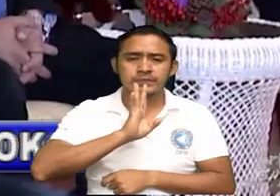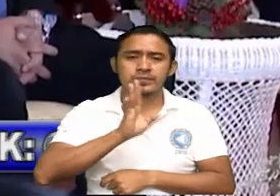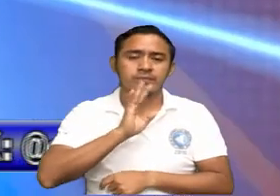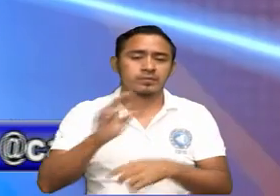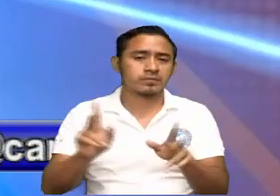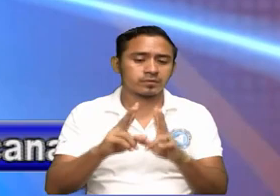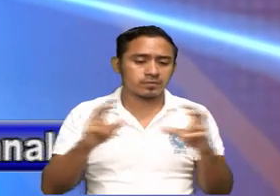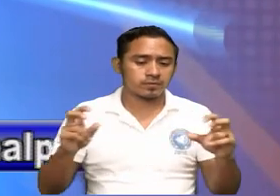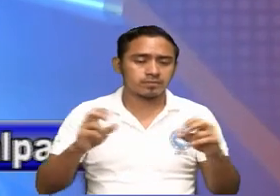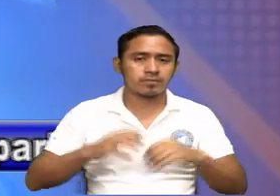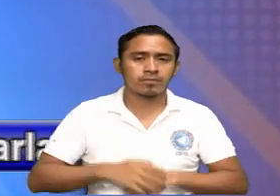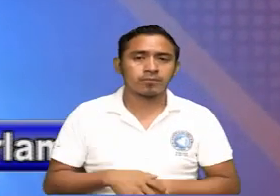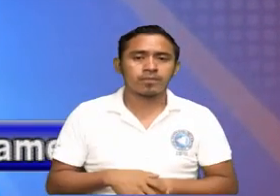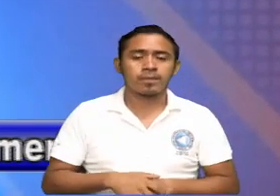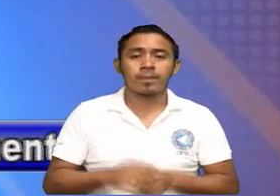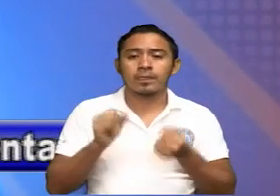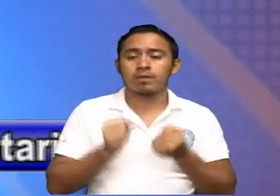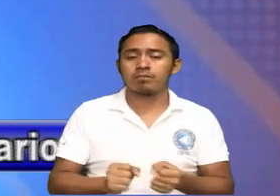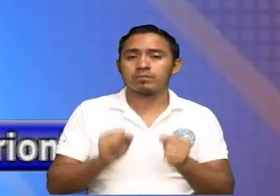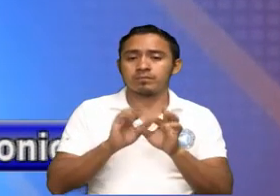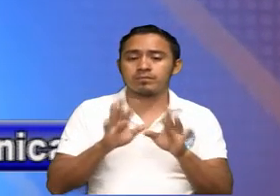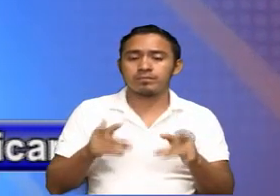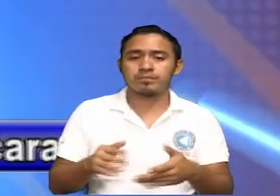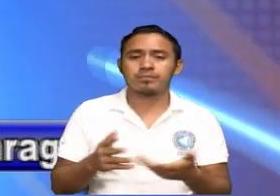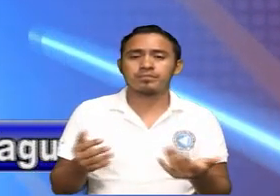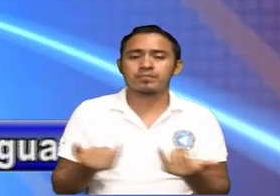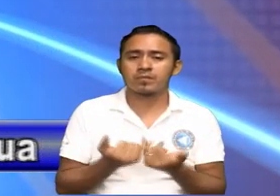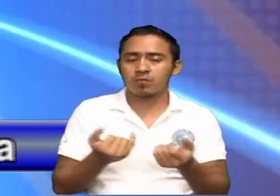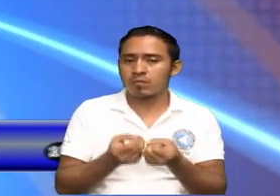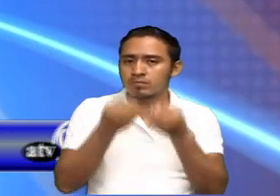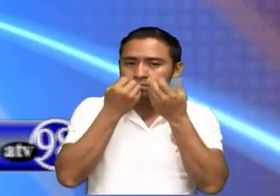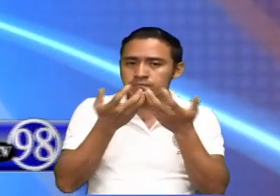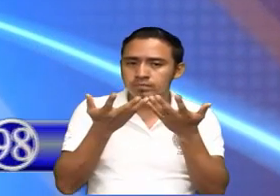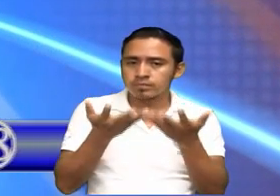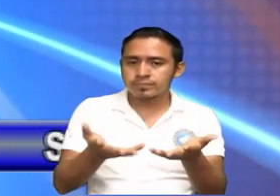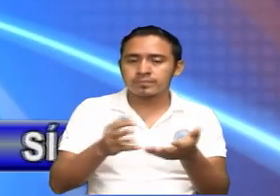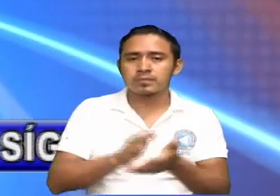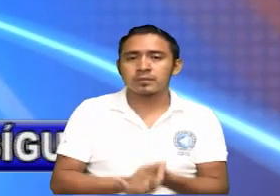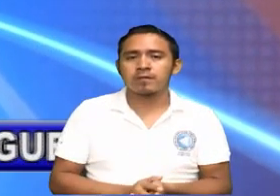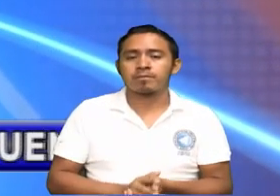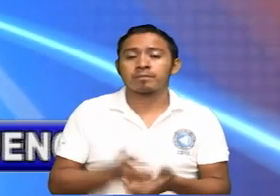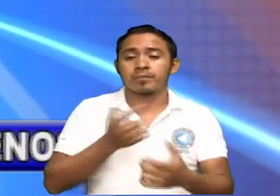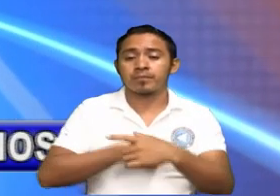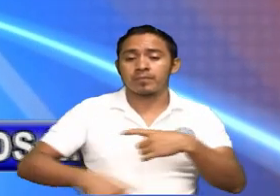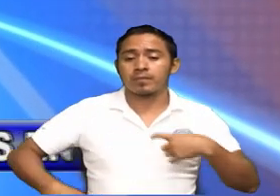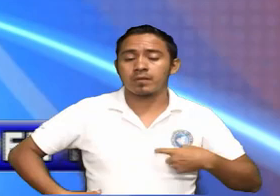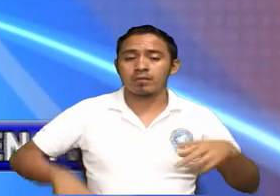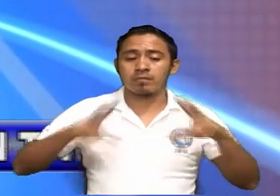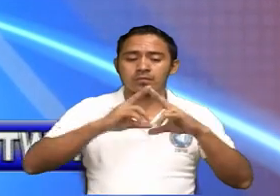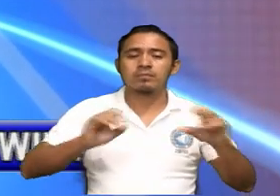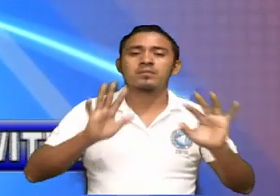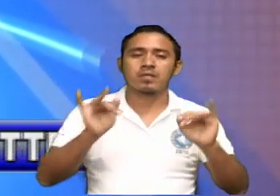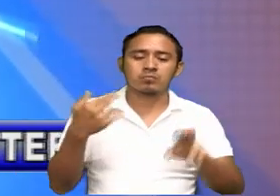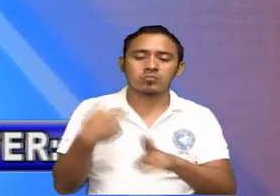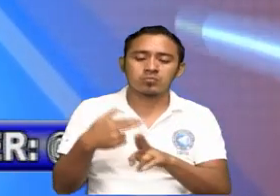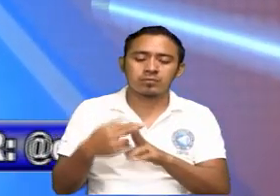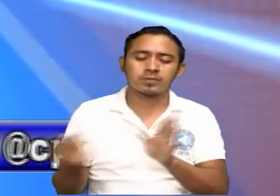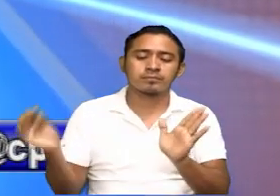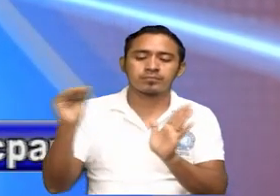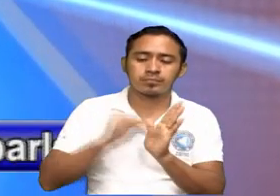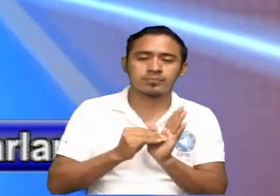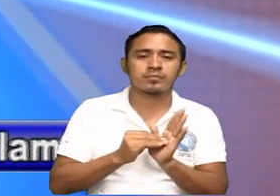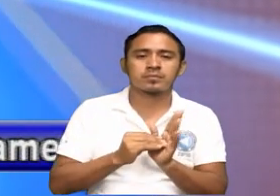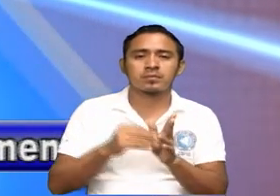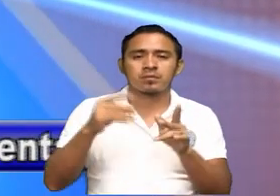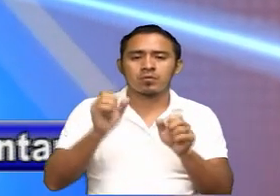pueblo. Compañeros, compañeras, también comunicar que el presidente de la República ha nombrado al